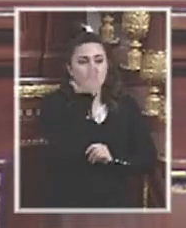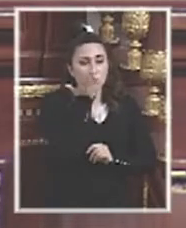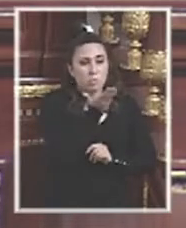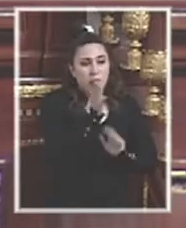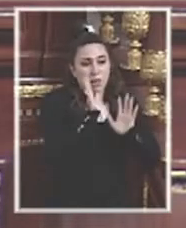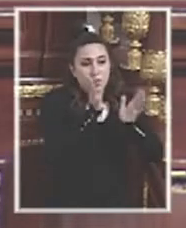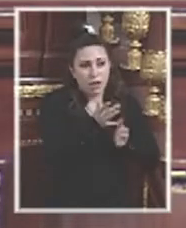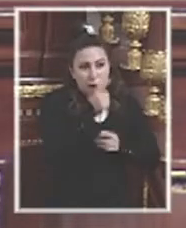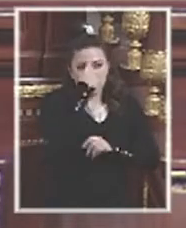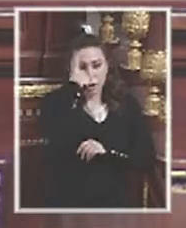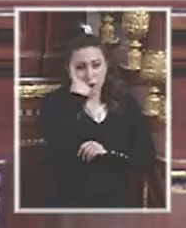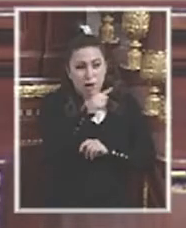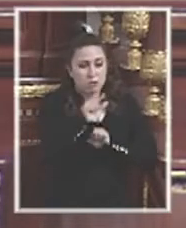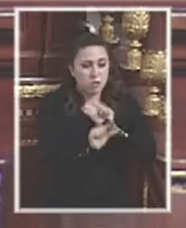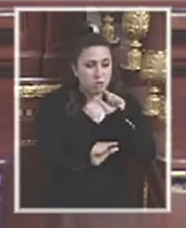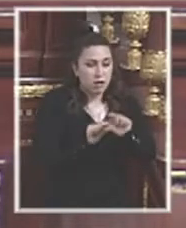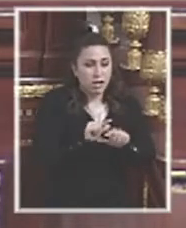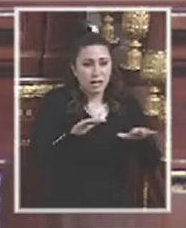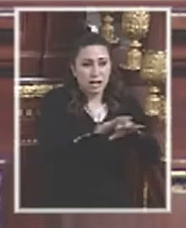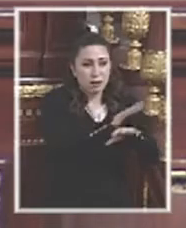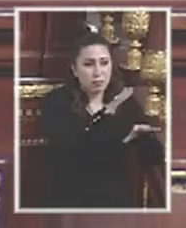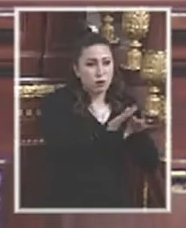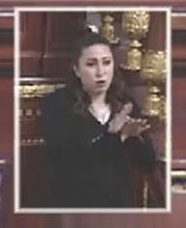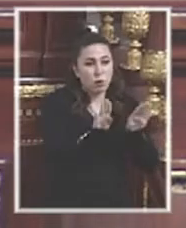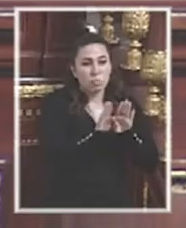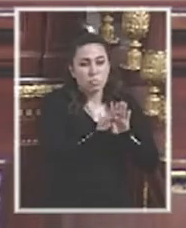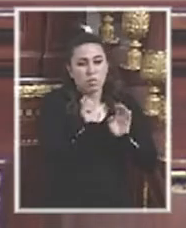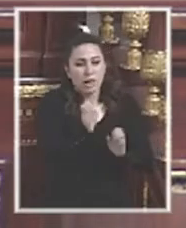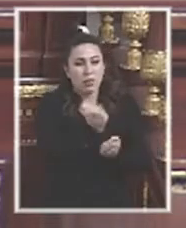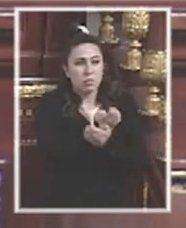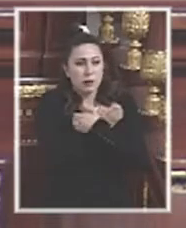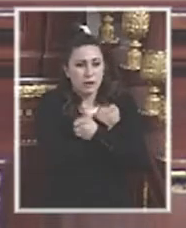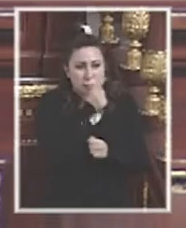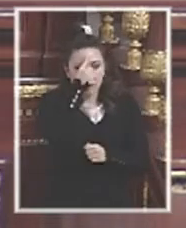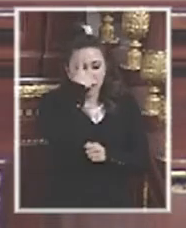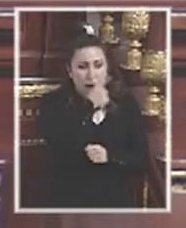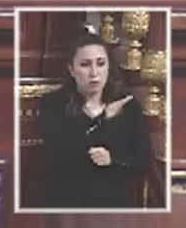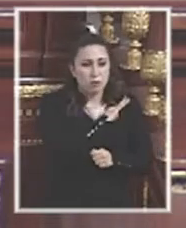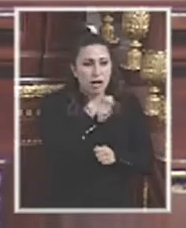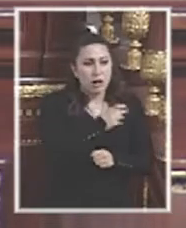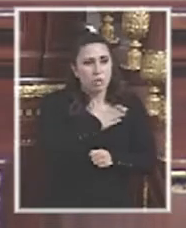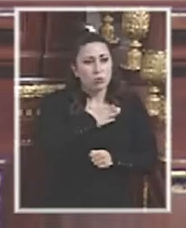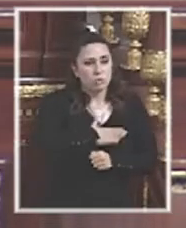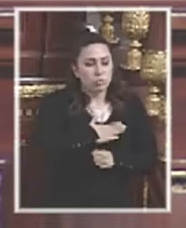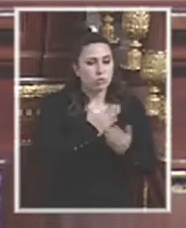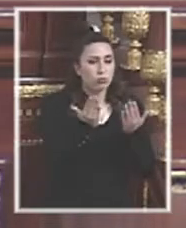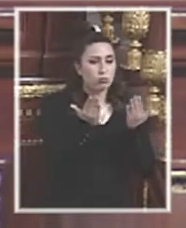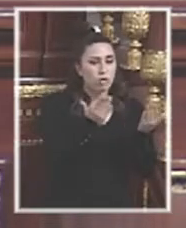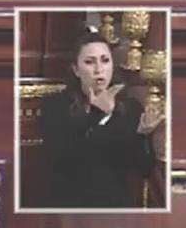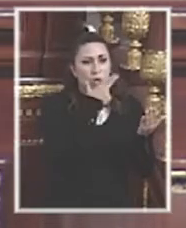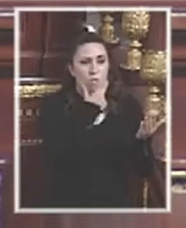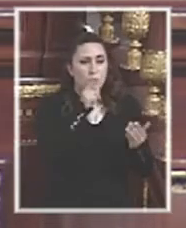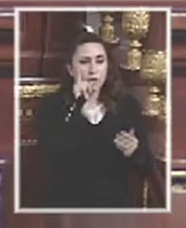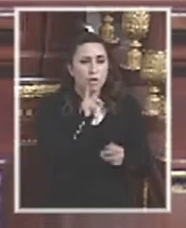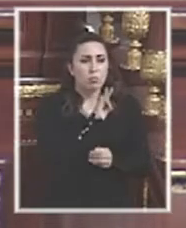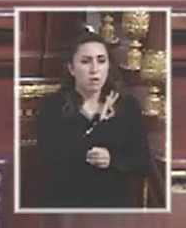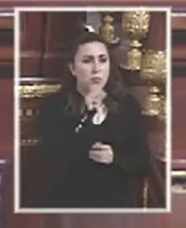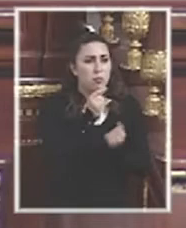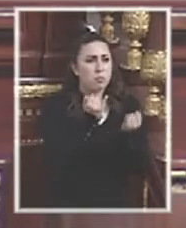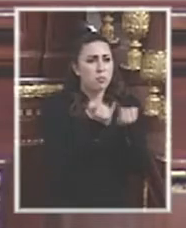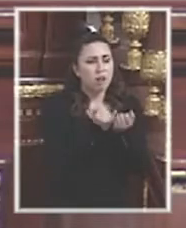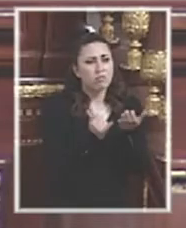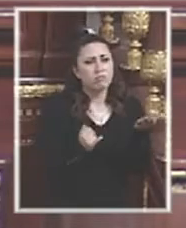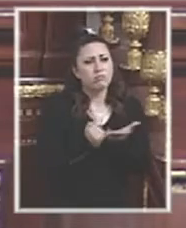que impulsen un cambio de paradigma y favorezcan un reparto más equitativo de las responsabilidades de